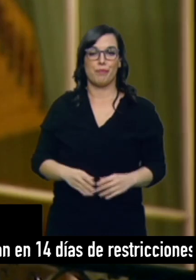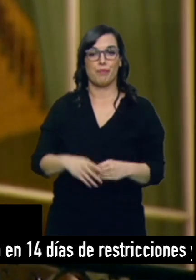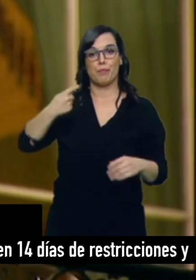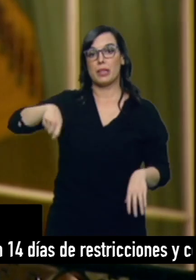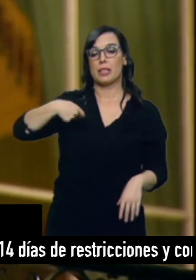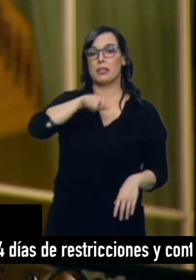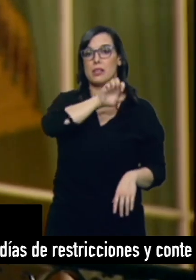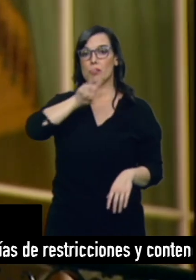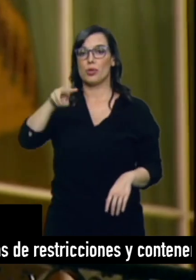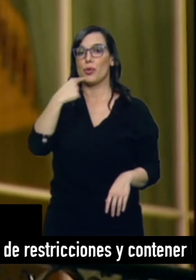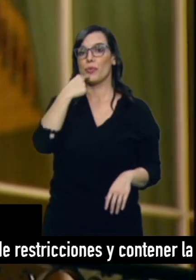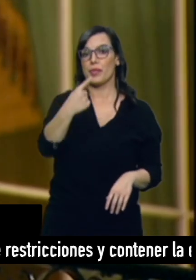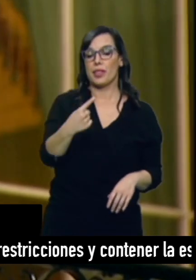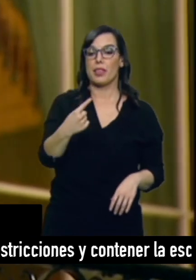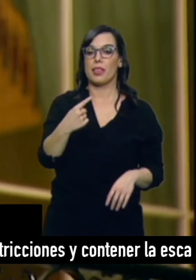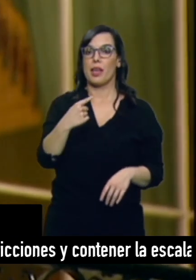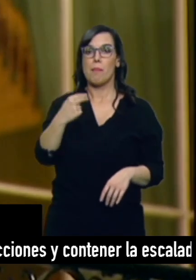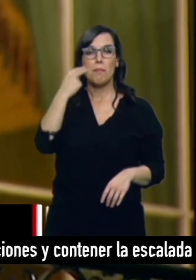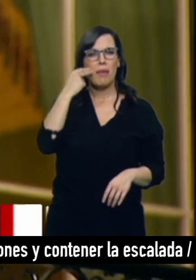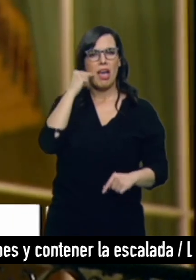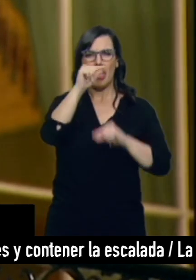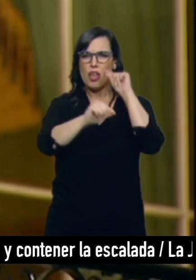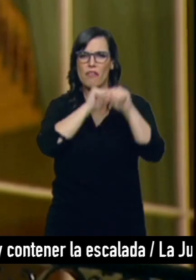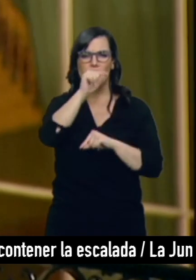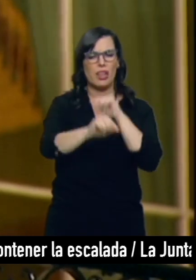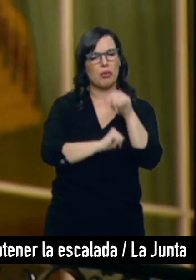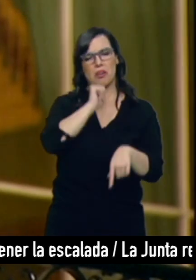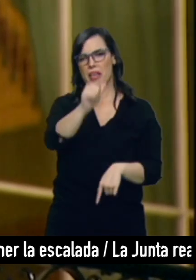Estados Unidos ha dicho que no hay que temer al virus.